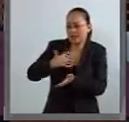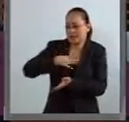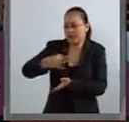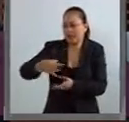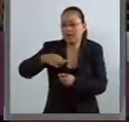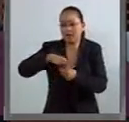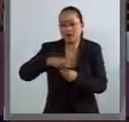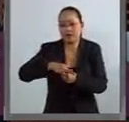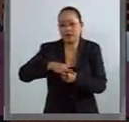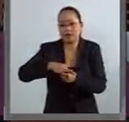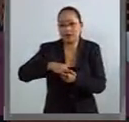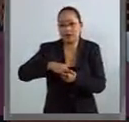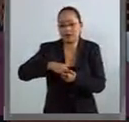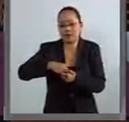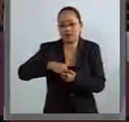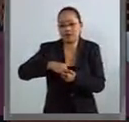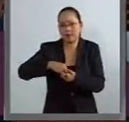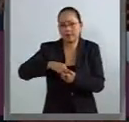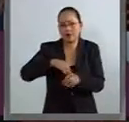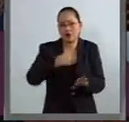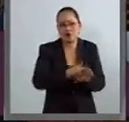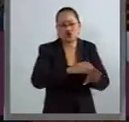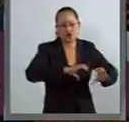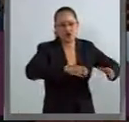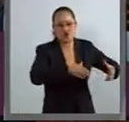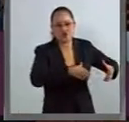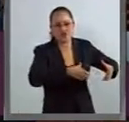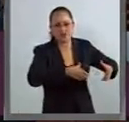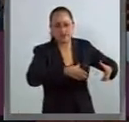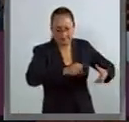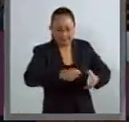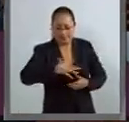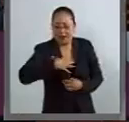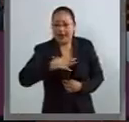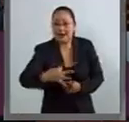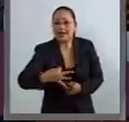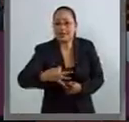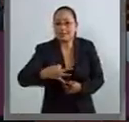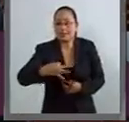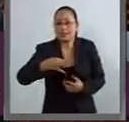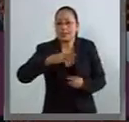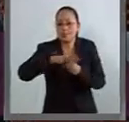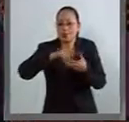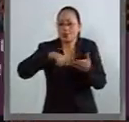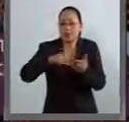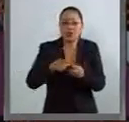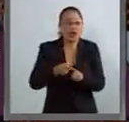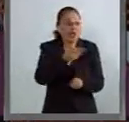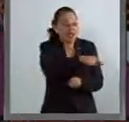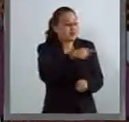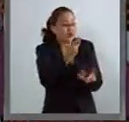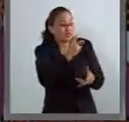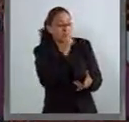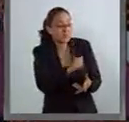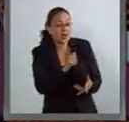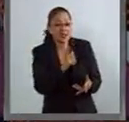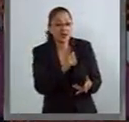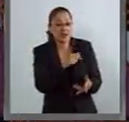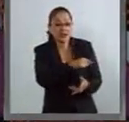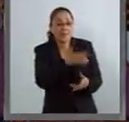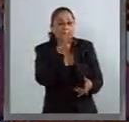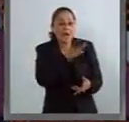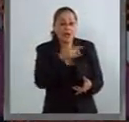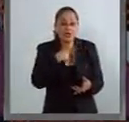en contra del Congreso. Es decir, háganme legislador porque no se están haciendo bien las cosas. Incluso yo